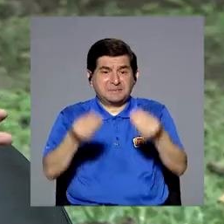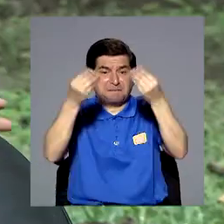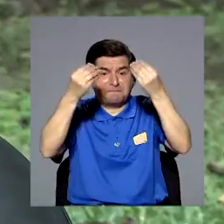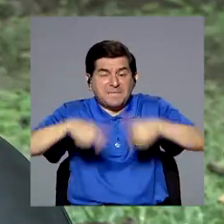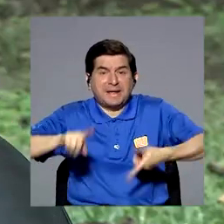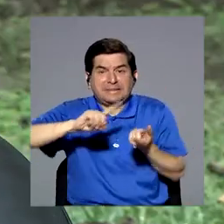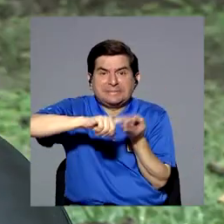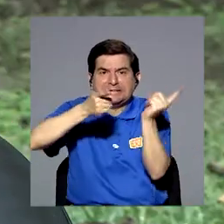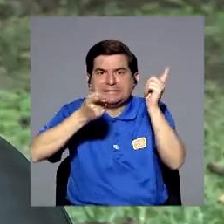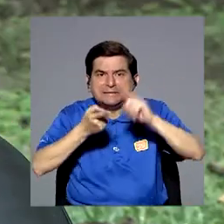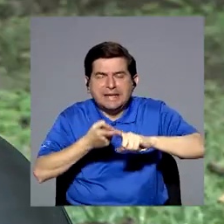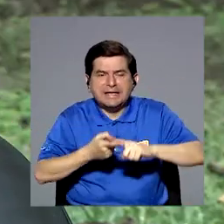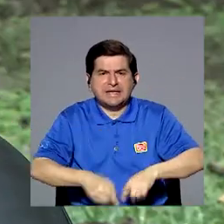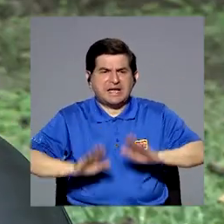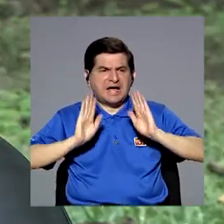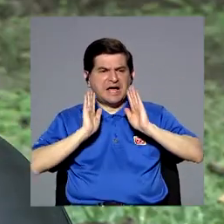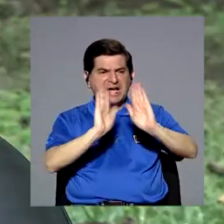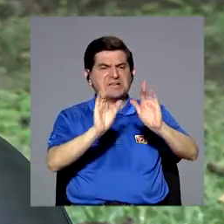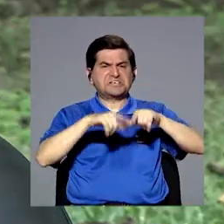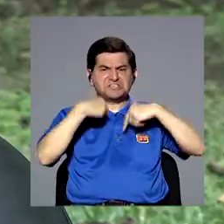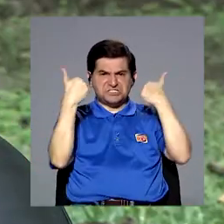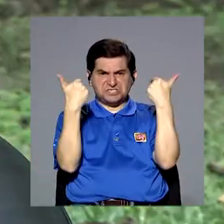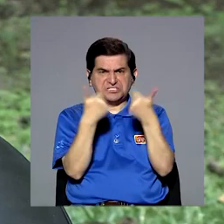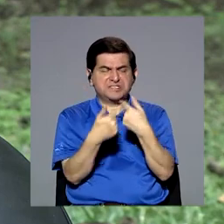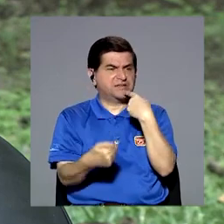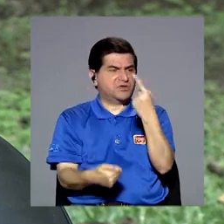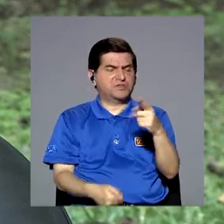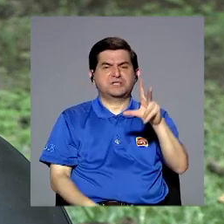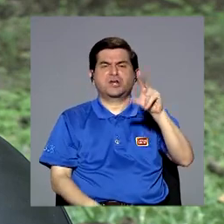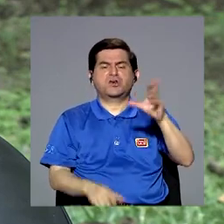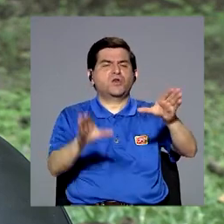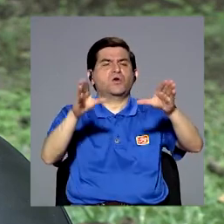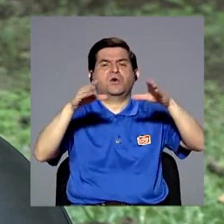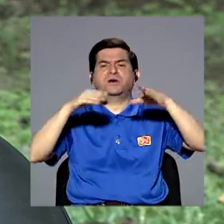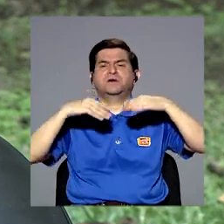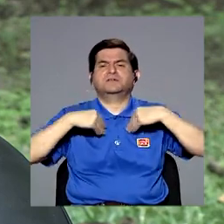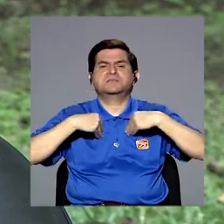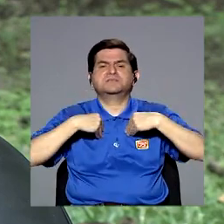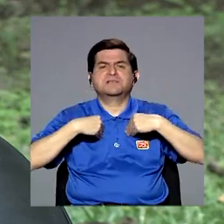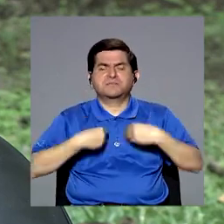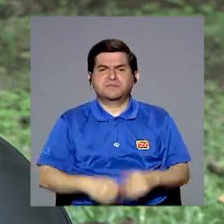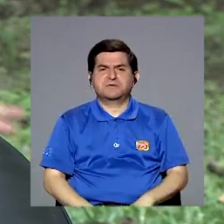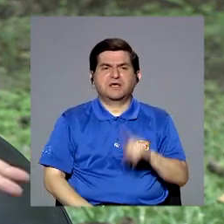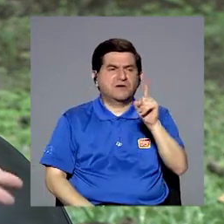amigos si rechazan este grupo, si dicen que no van a aceptar tal?